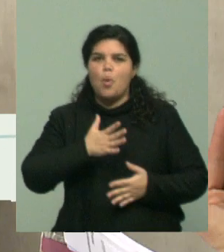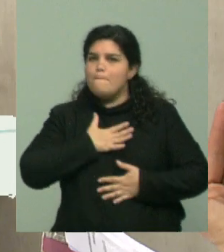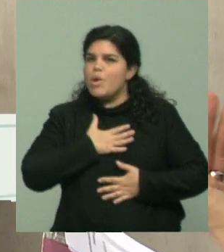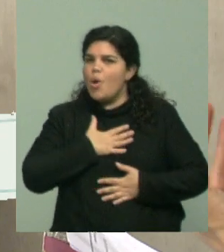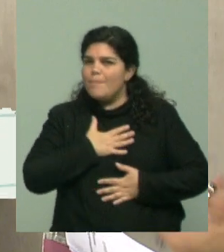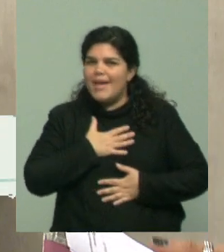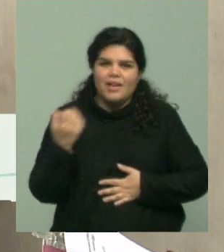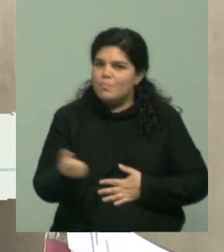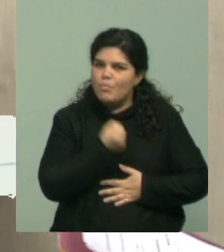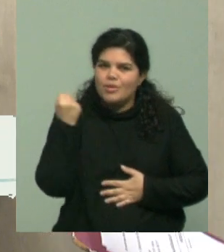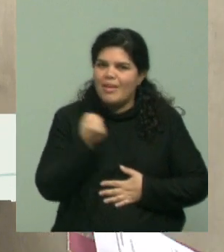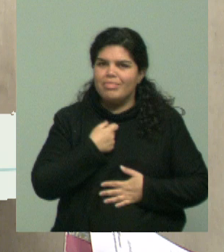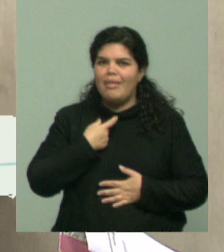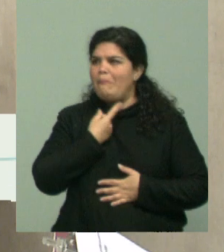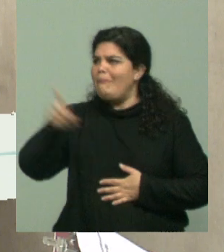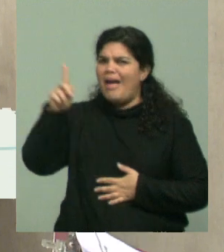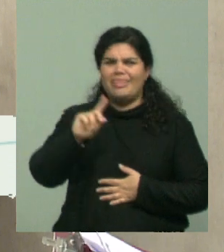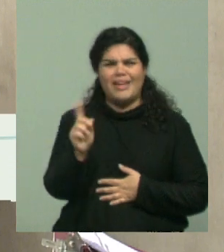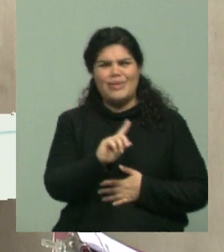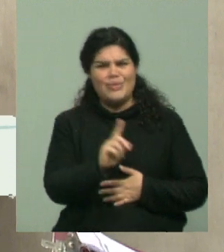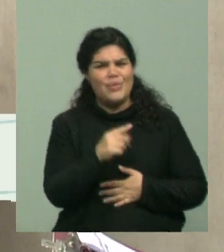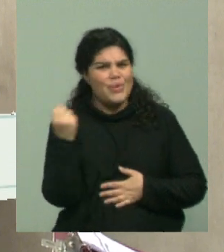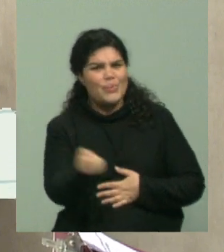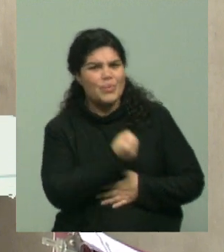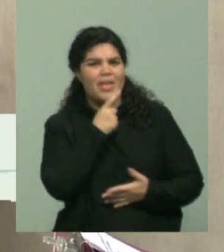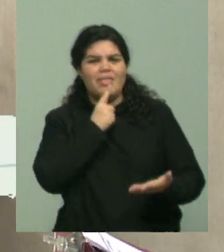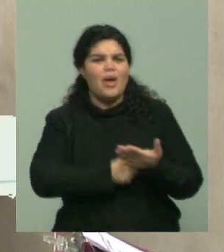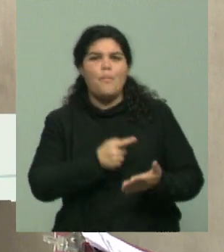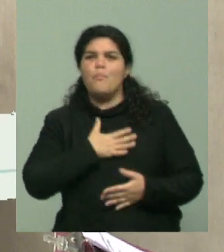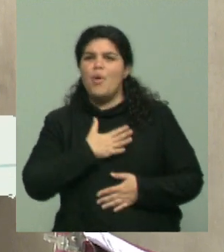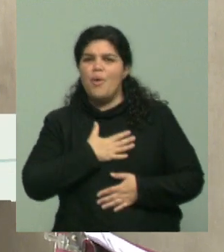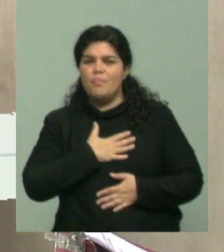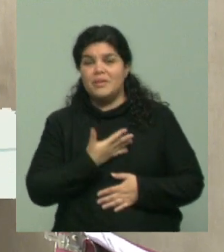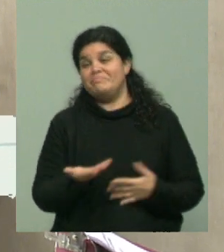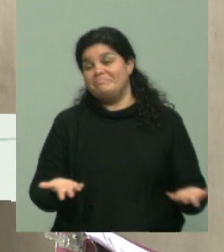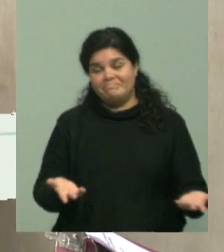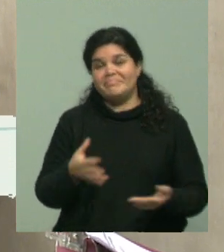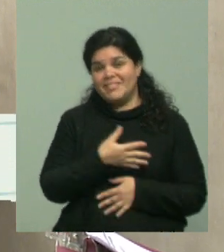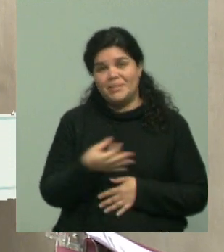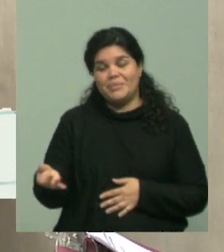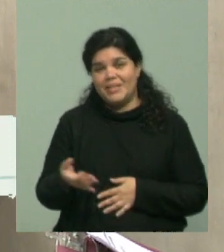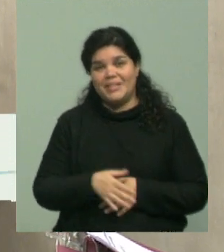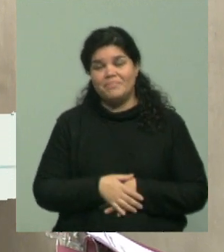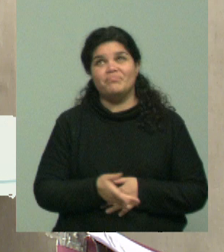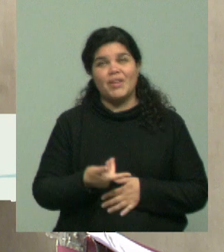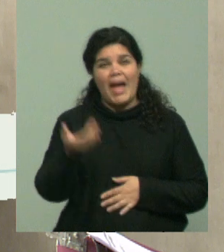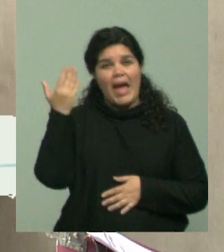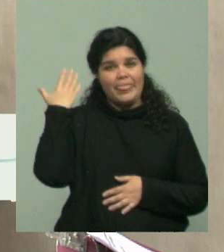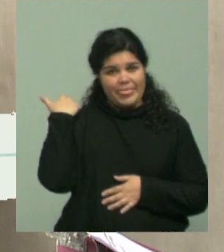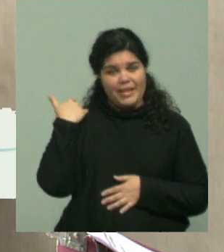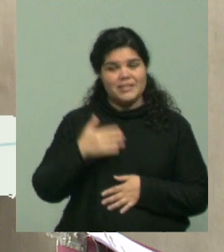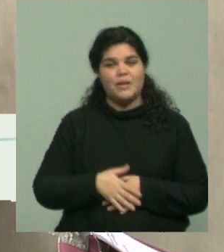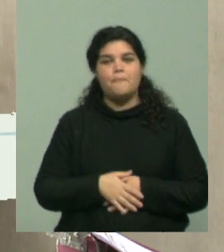¿no? Totalmente, sí, totalmente. Bueno, a mí me pasa que yo un tiempo estuve dándole yoga a los chicos del PAF